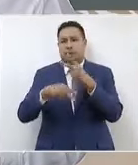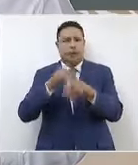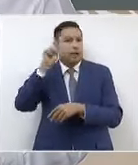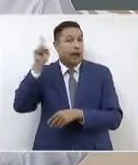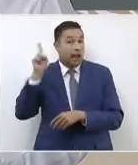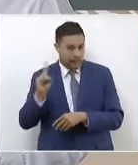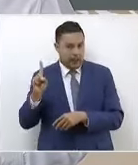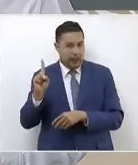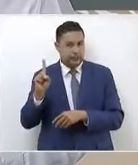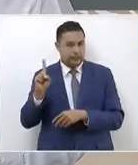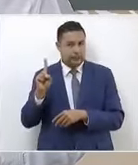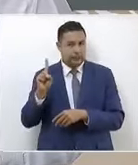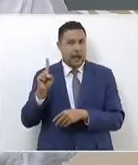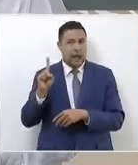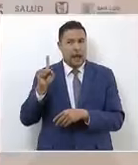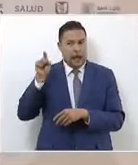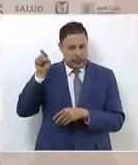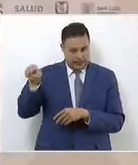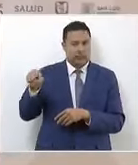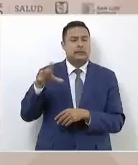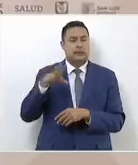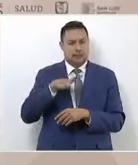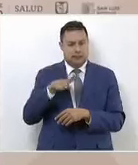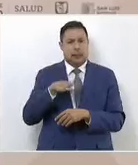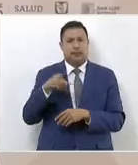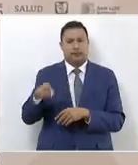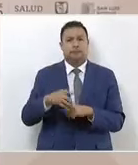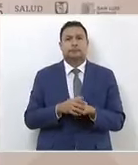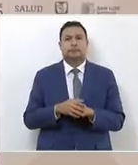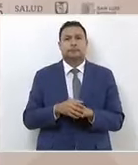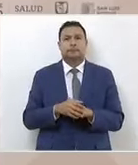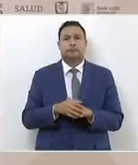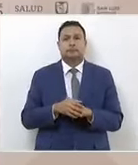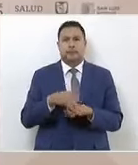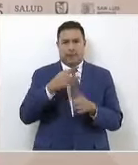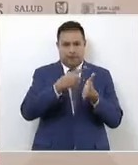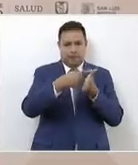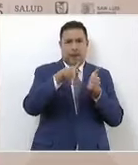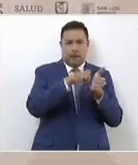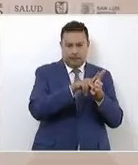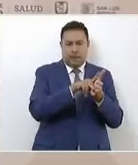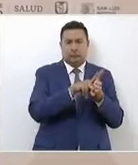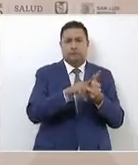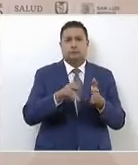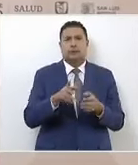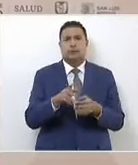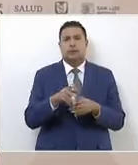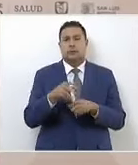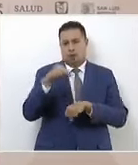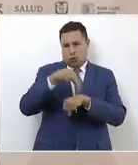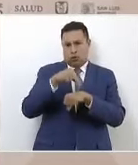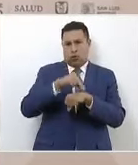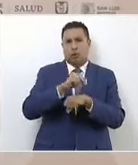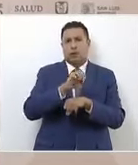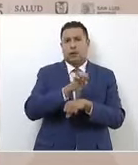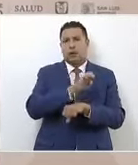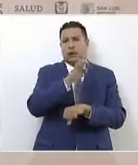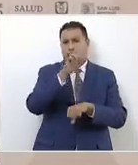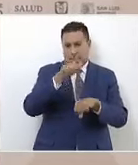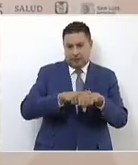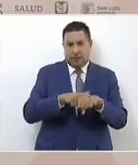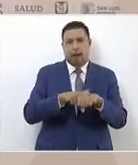Zacatecas y allá se están cubriendo plazas de especialistas con